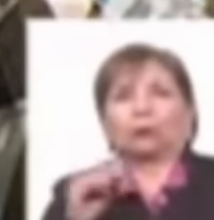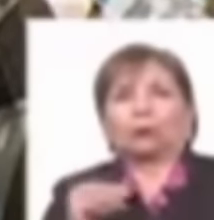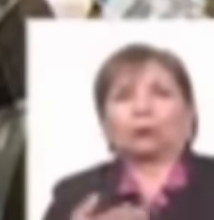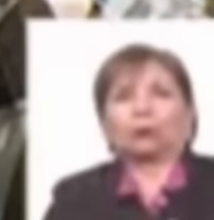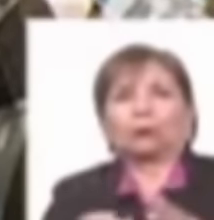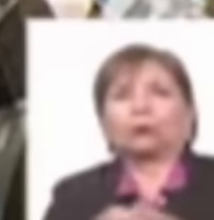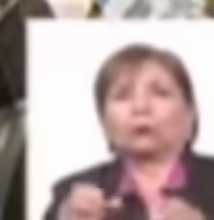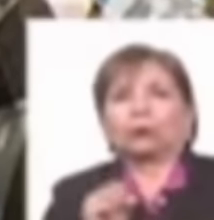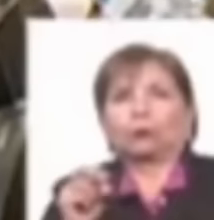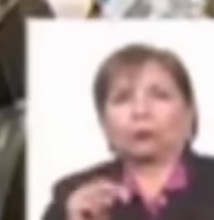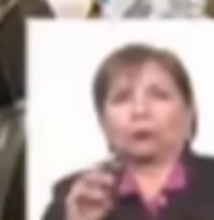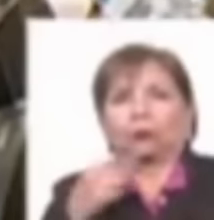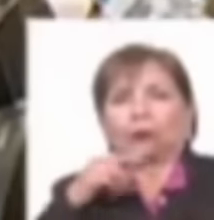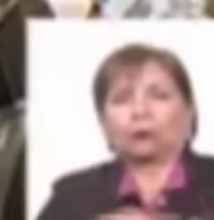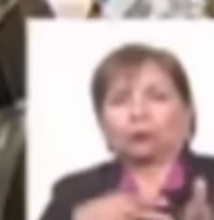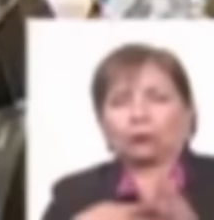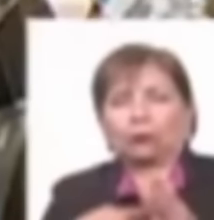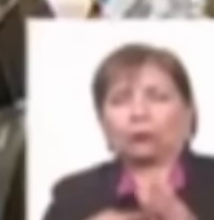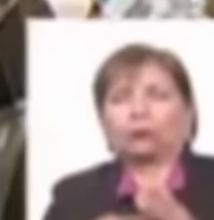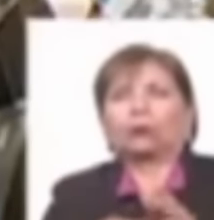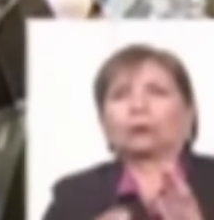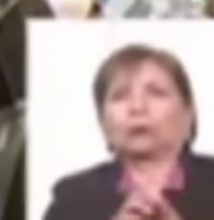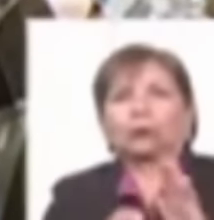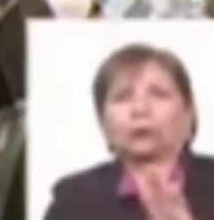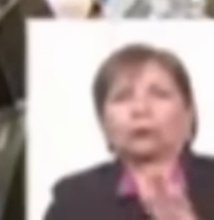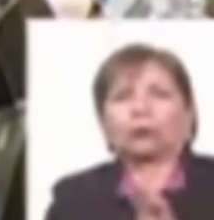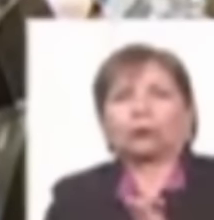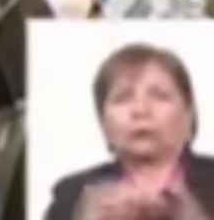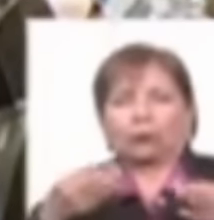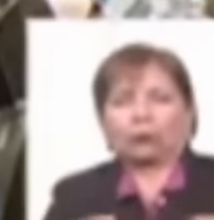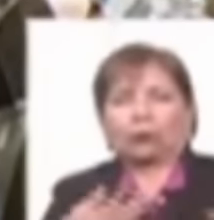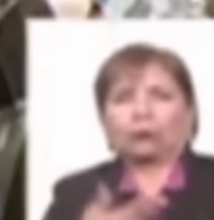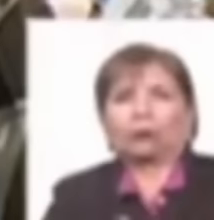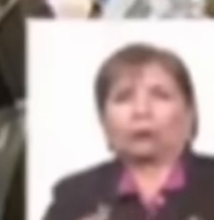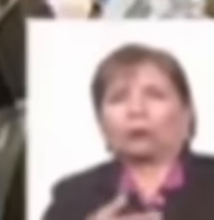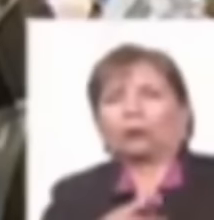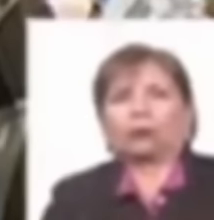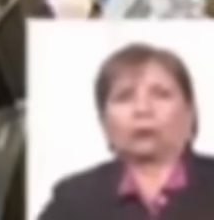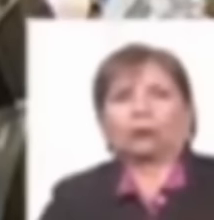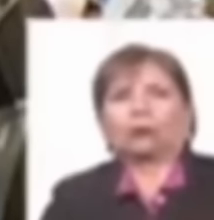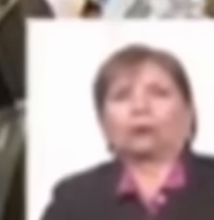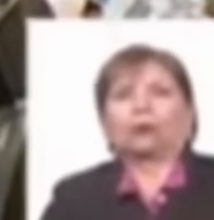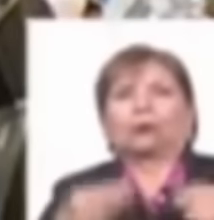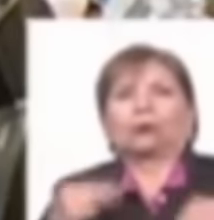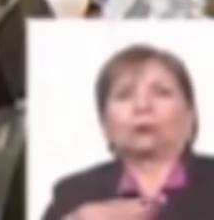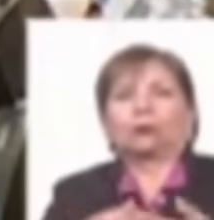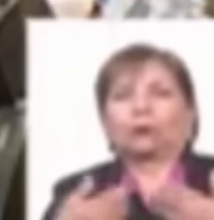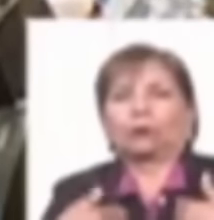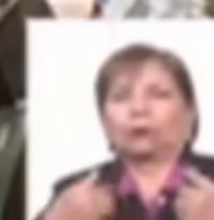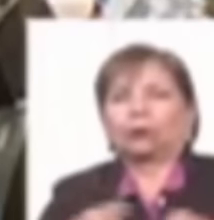como soberano intérprete de la Constitución. Y en realidad, señora presidenta, los magistrados han